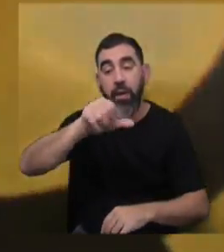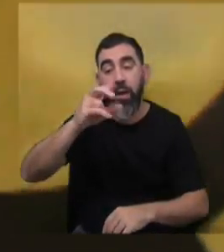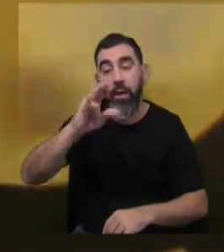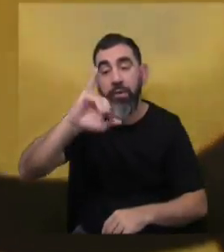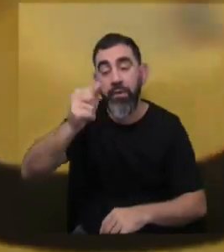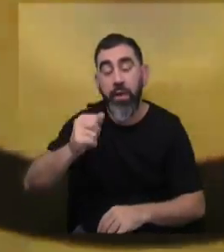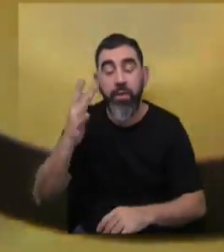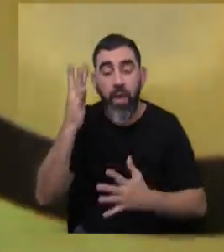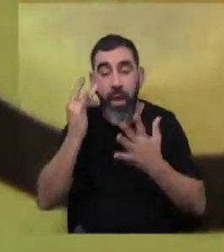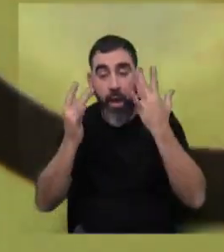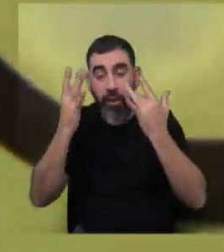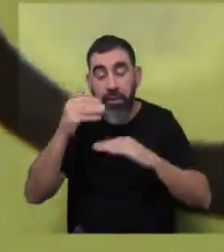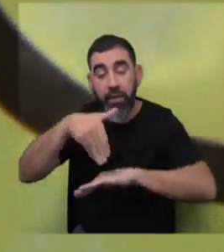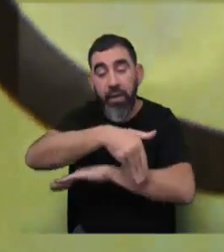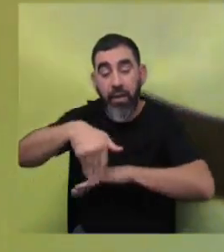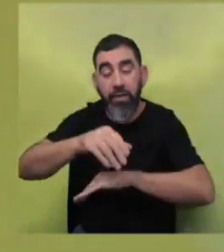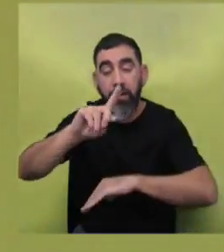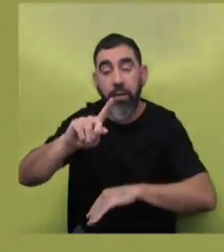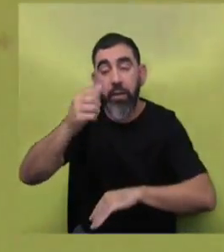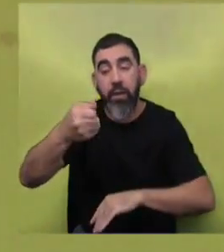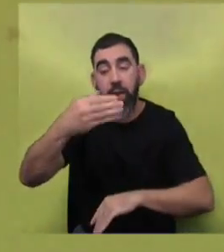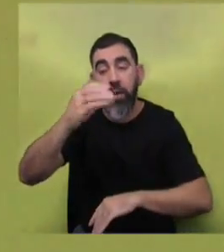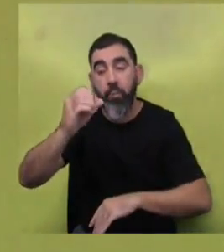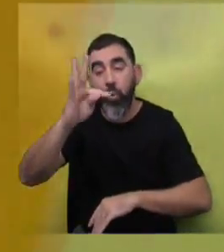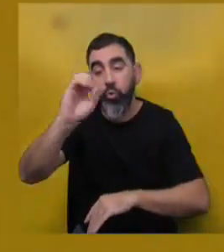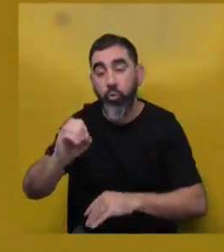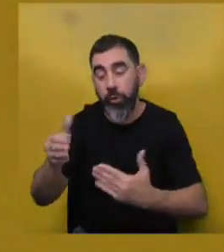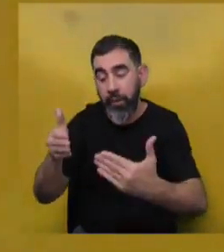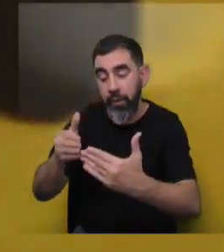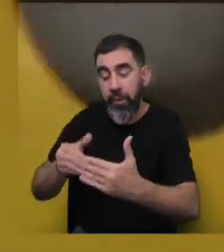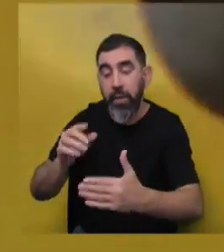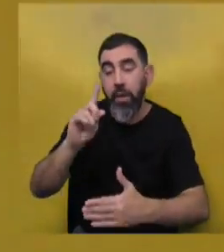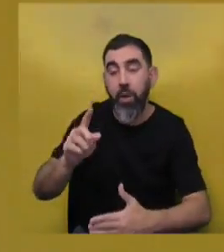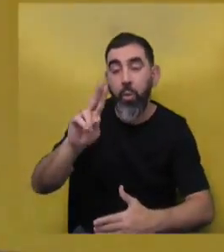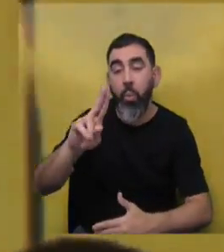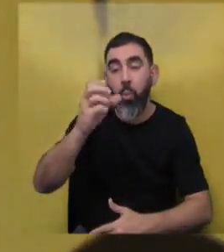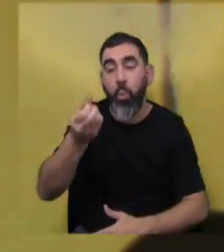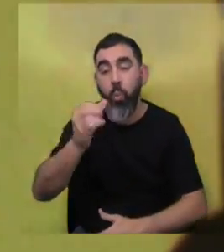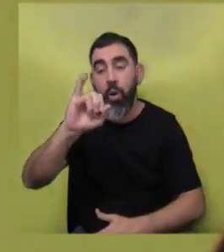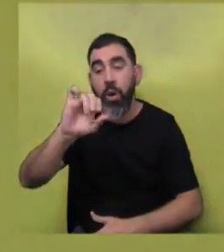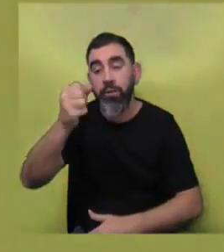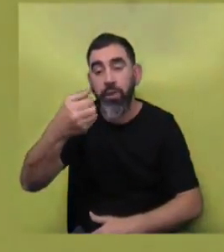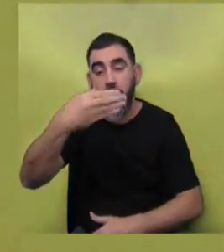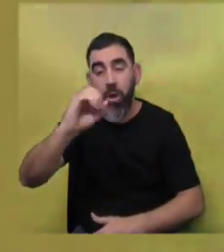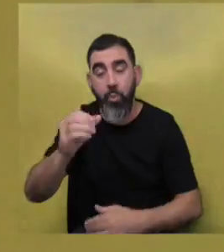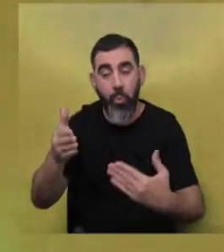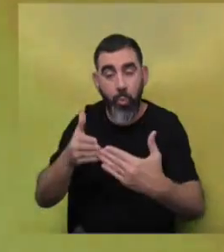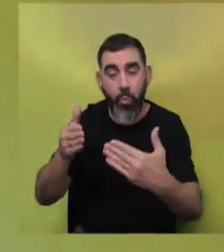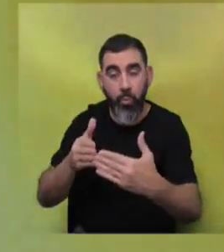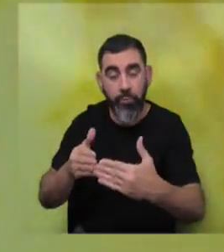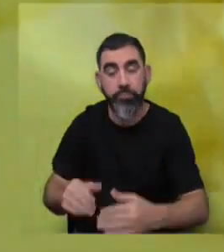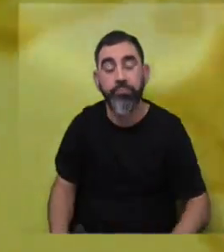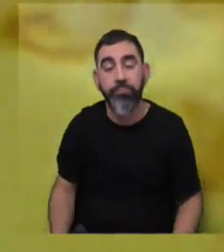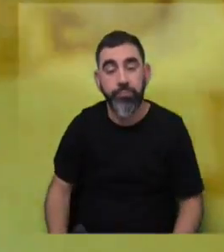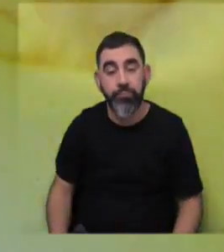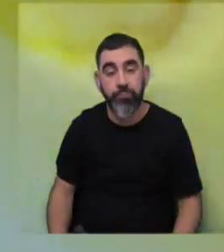en Gaboto, en la cuadra de 18 de julio. Así que ahí los esperamos. Perfecto, Gaboto y Guayabos, más o Sí, menos por ahí. eso.